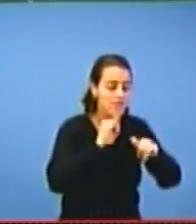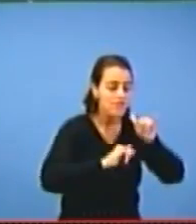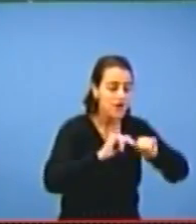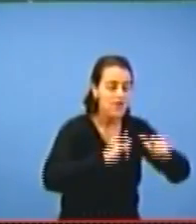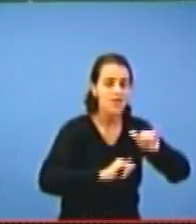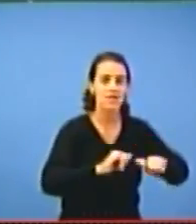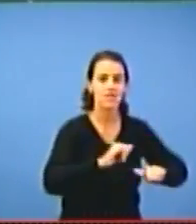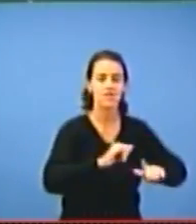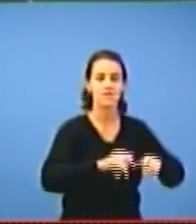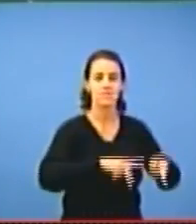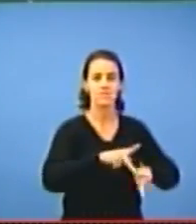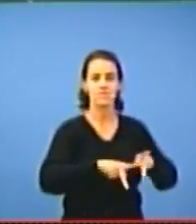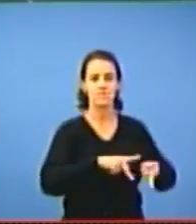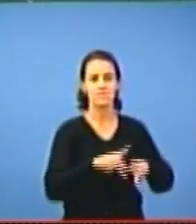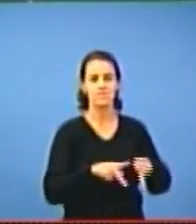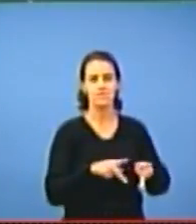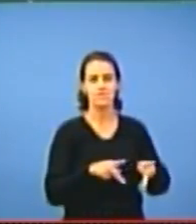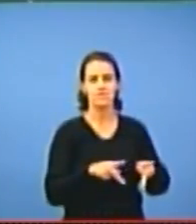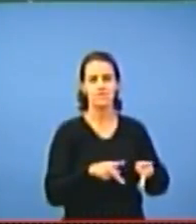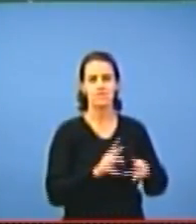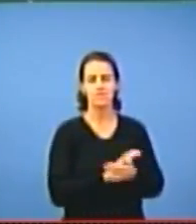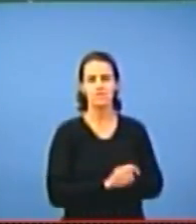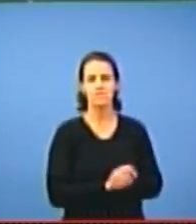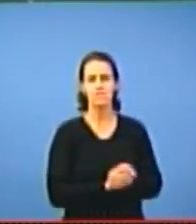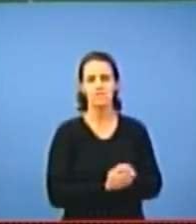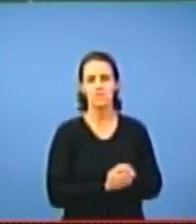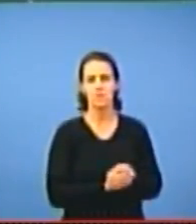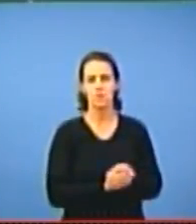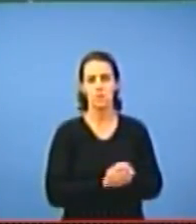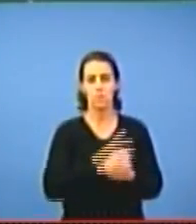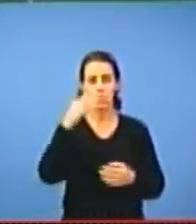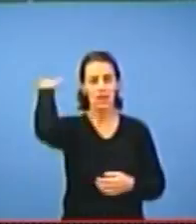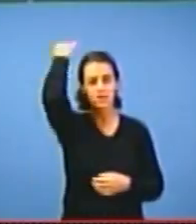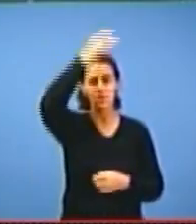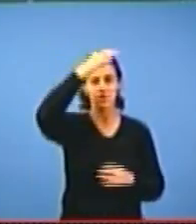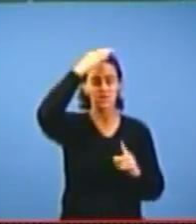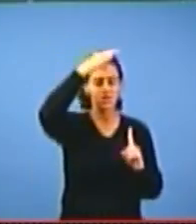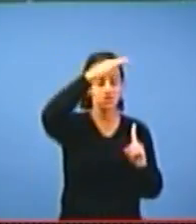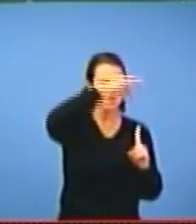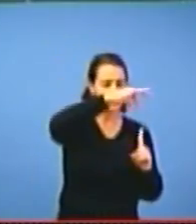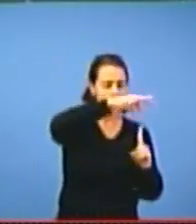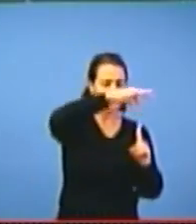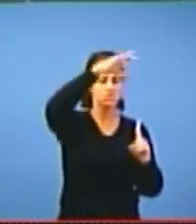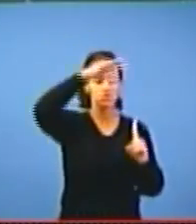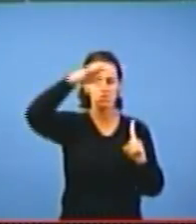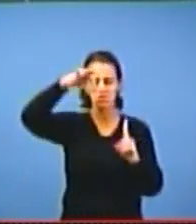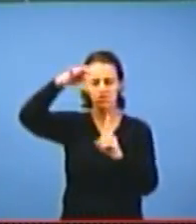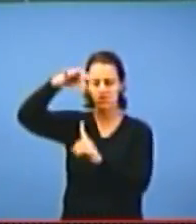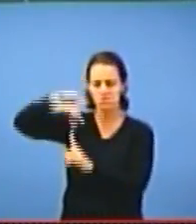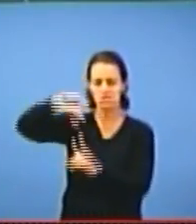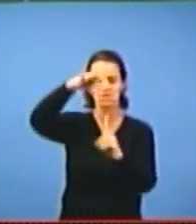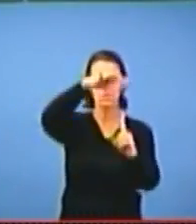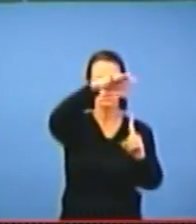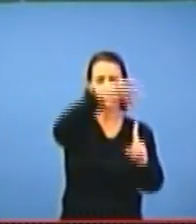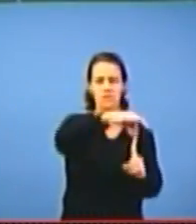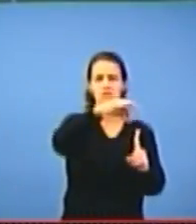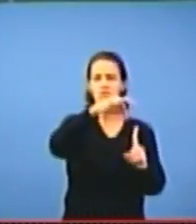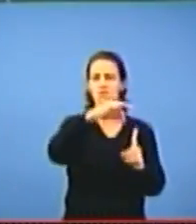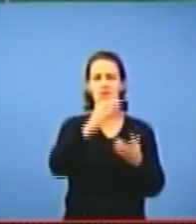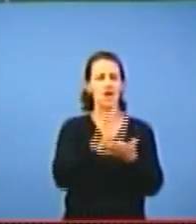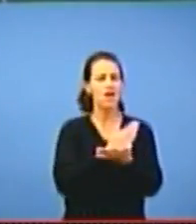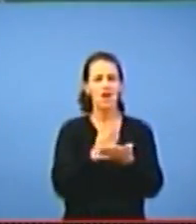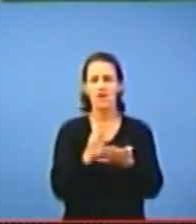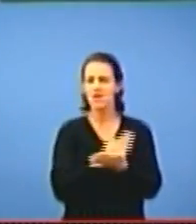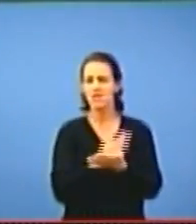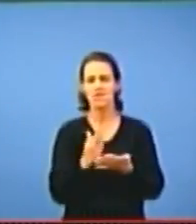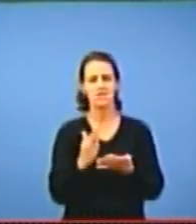estaba hoy. Vino esporádicamente. Visitaba uno, visitaba otro. Pero el Señor hablaba a través de los profetas.